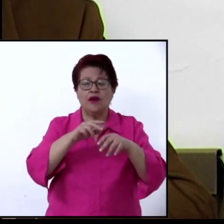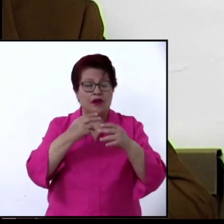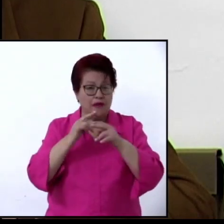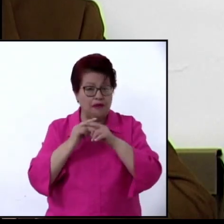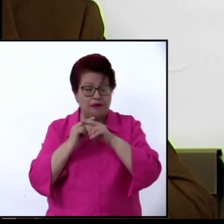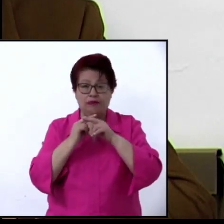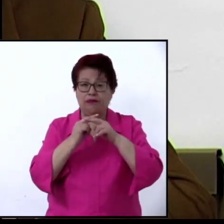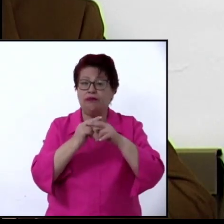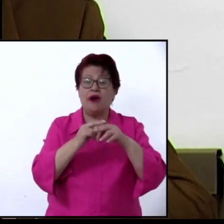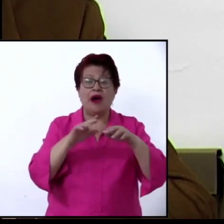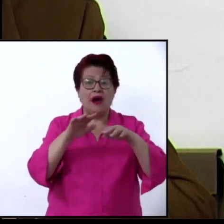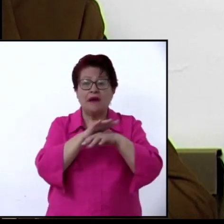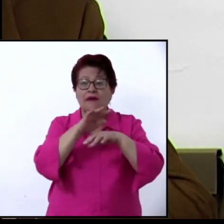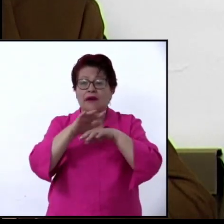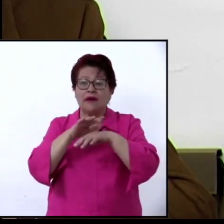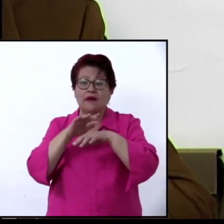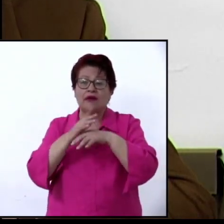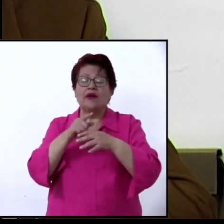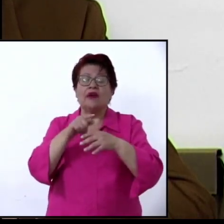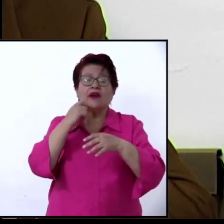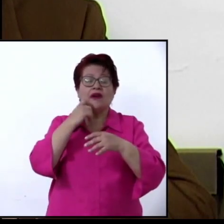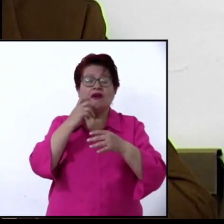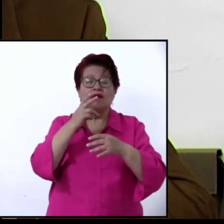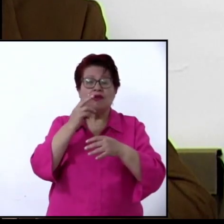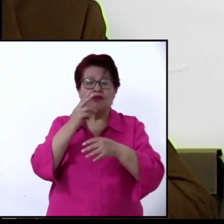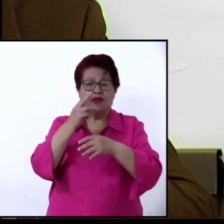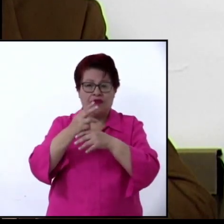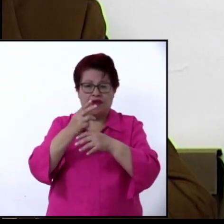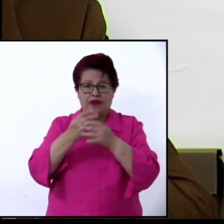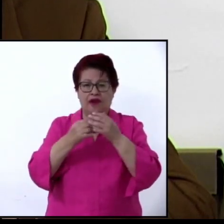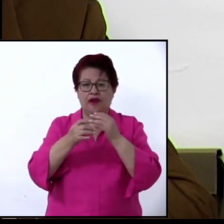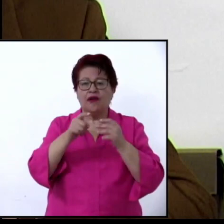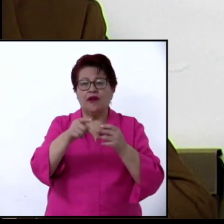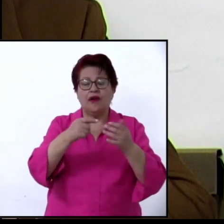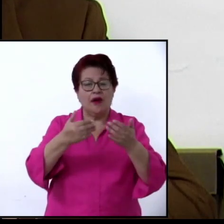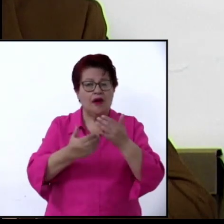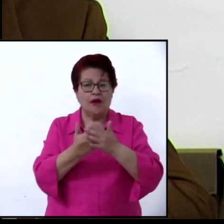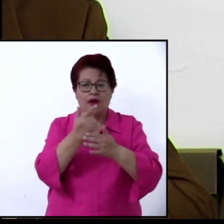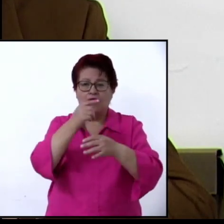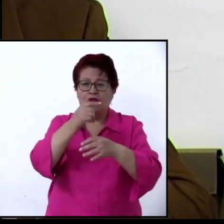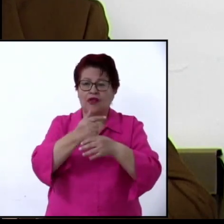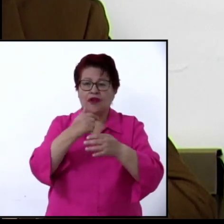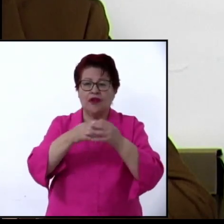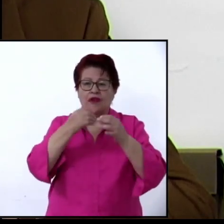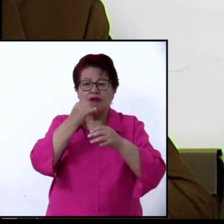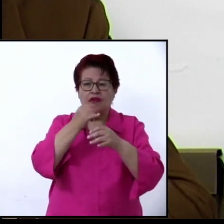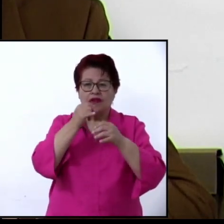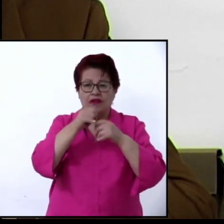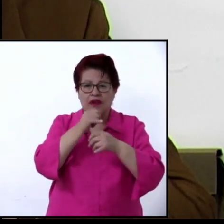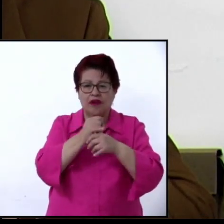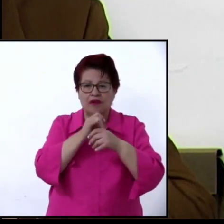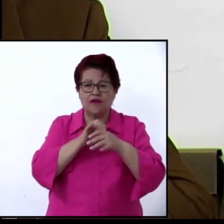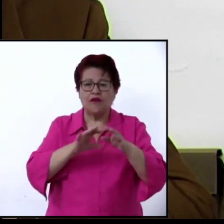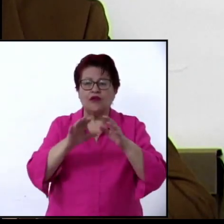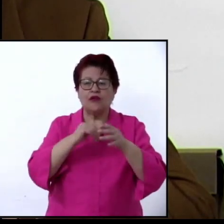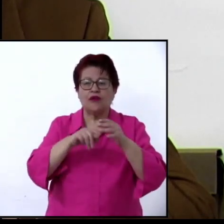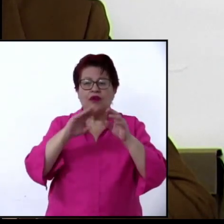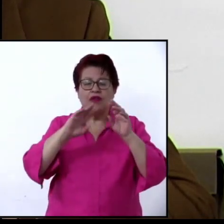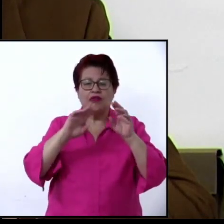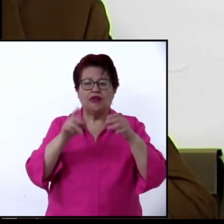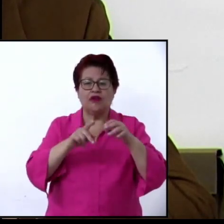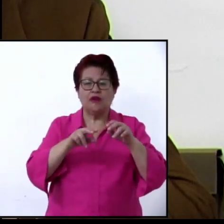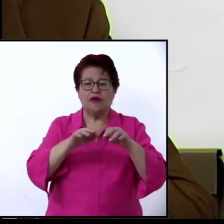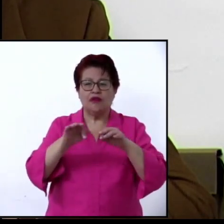en tercer término, quiero hacer referencia a que esta mañana se informó que en materia